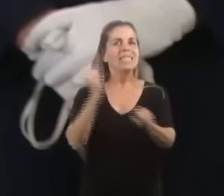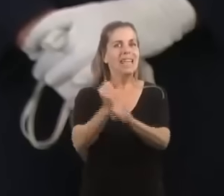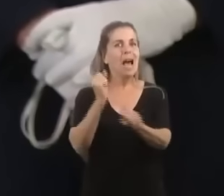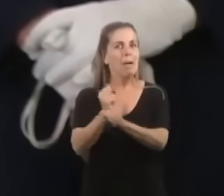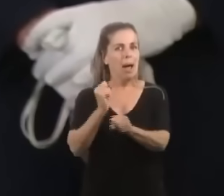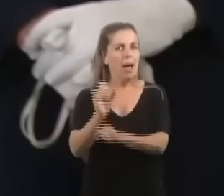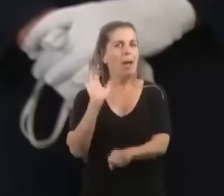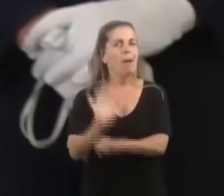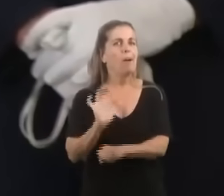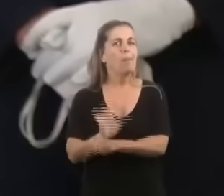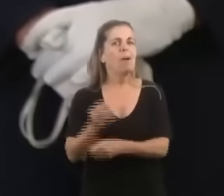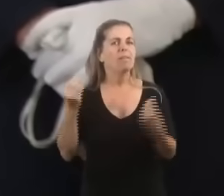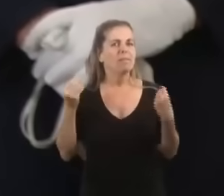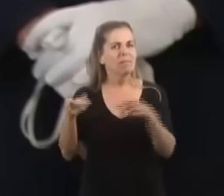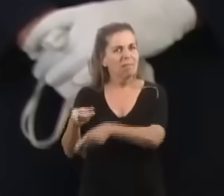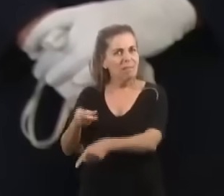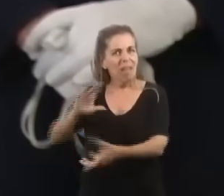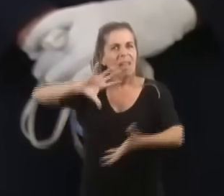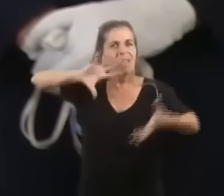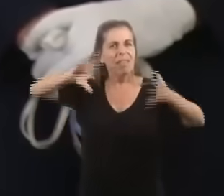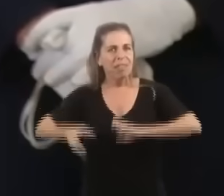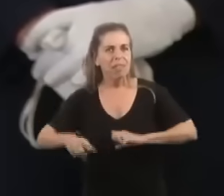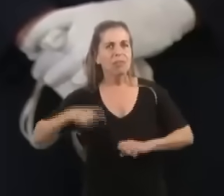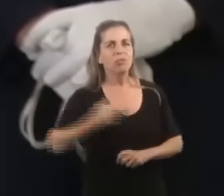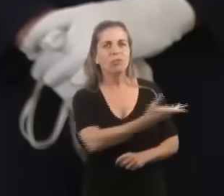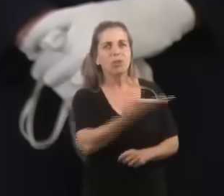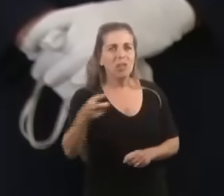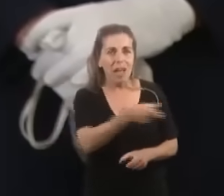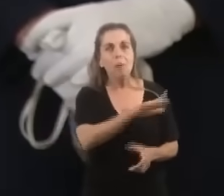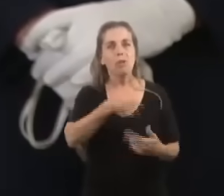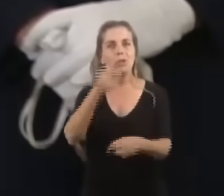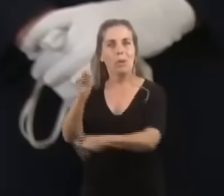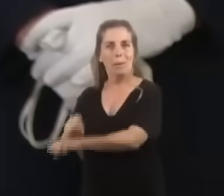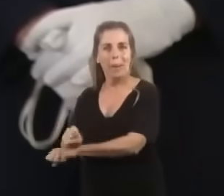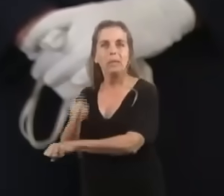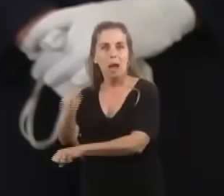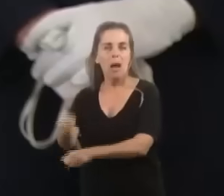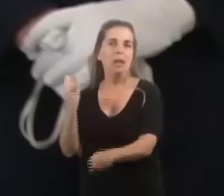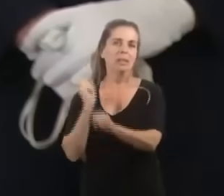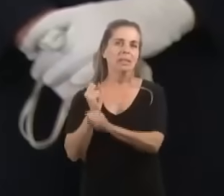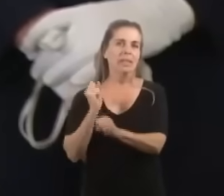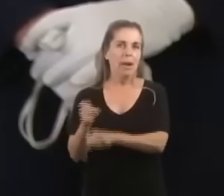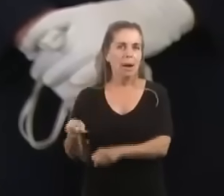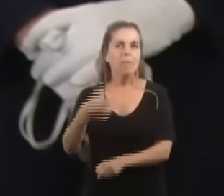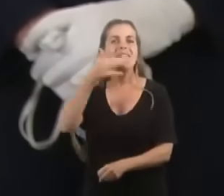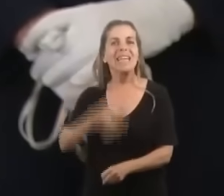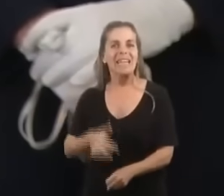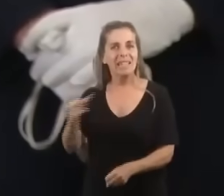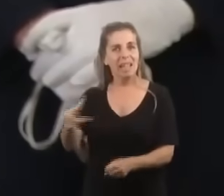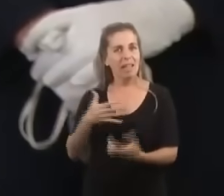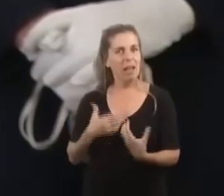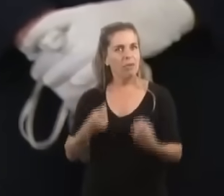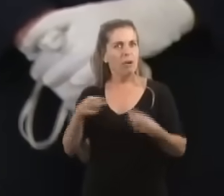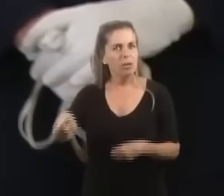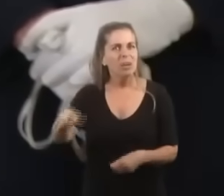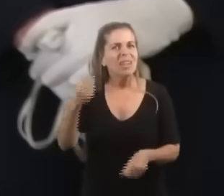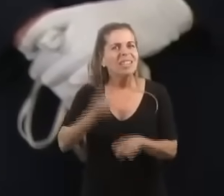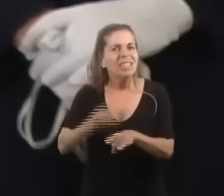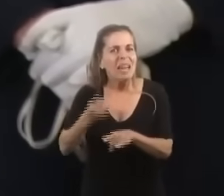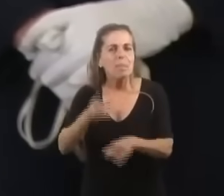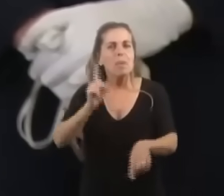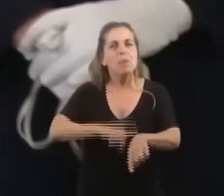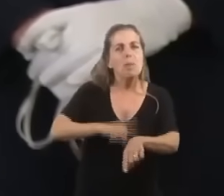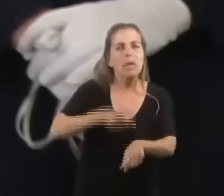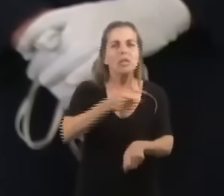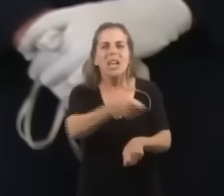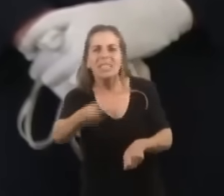forma el daño que le causaron a nuestra sociedad y también para que comprendan realmente el esfuerzo que arrebatan en cada delito que cometen